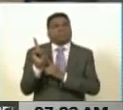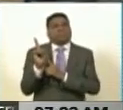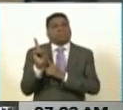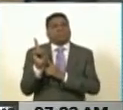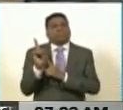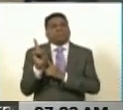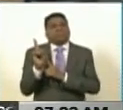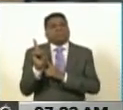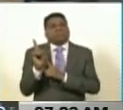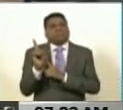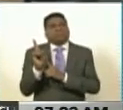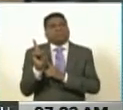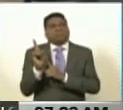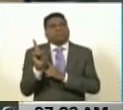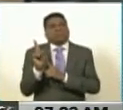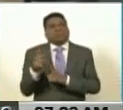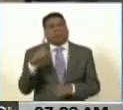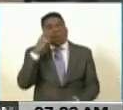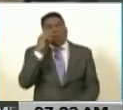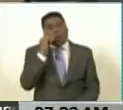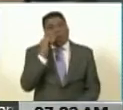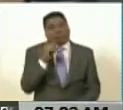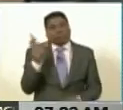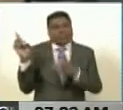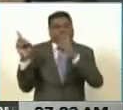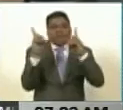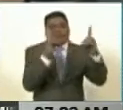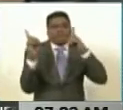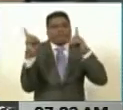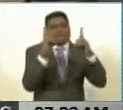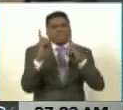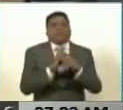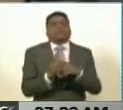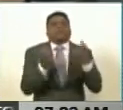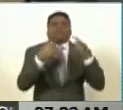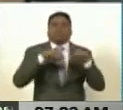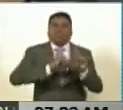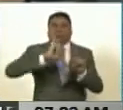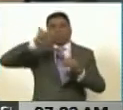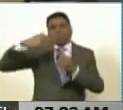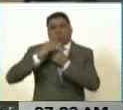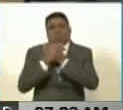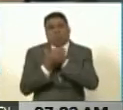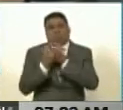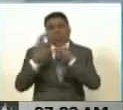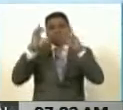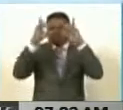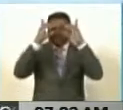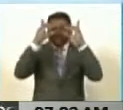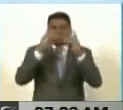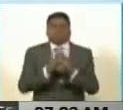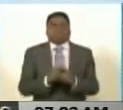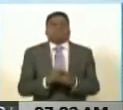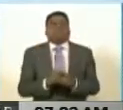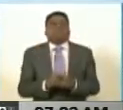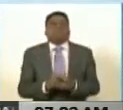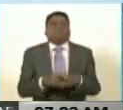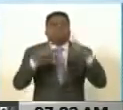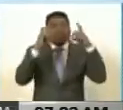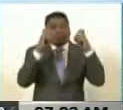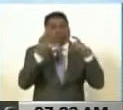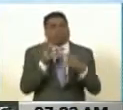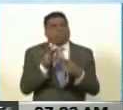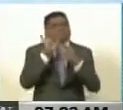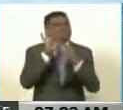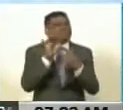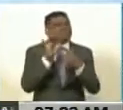monseñor Celi, el enviado especial del Vaticano, para dialogar conjuntamente con Jorge Rodríguez y la canciller Delcy Rodríguez. ¿Cómo se puede ahora enlazar